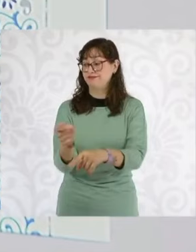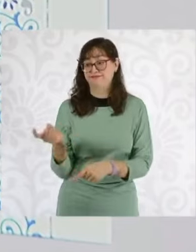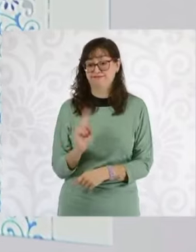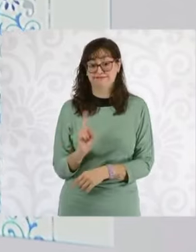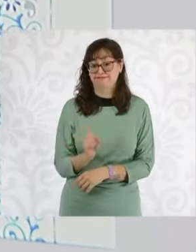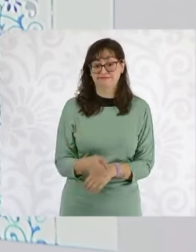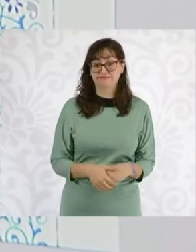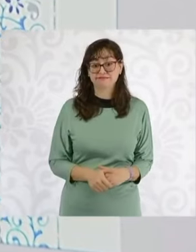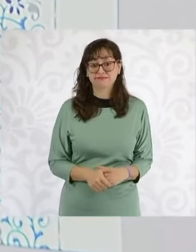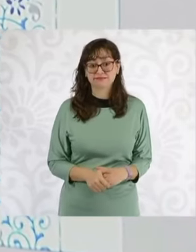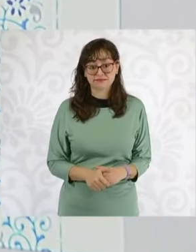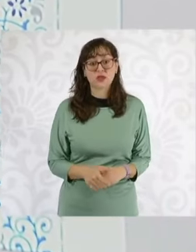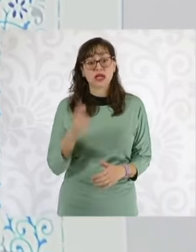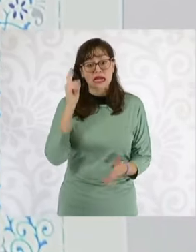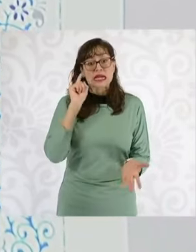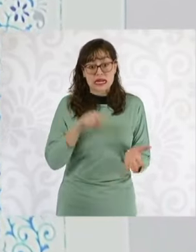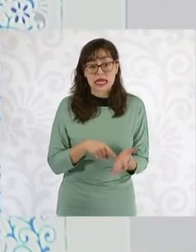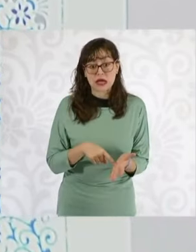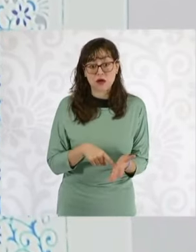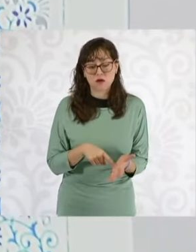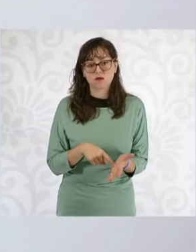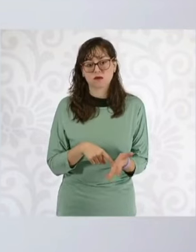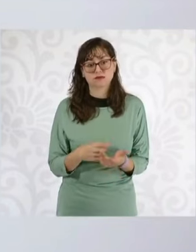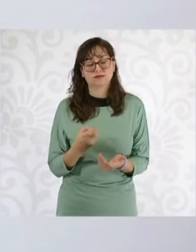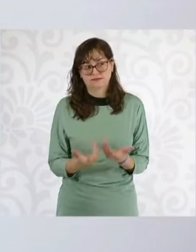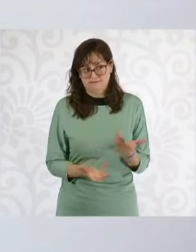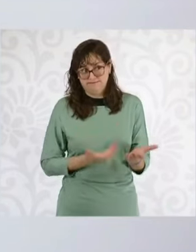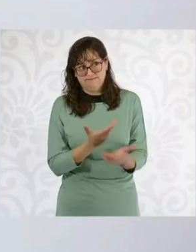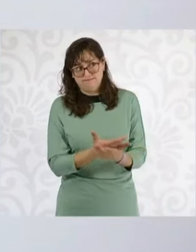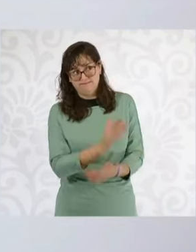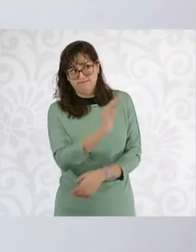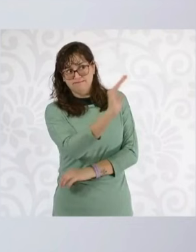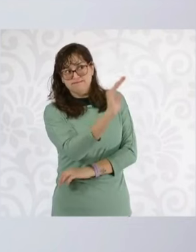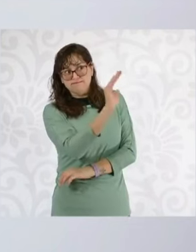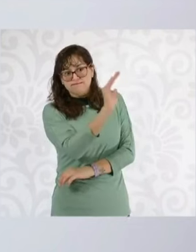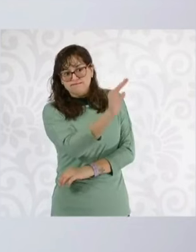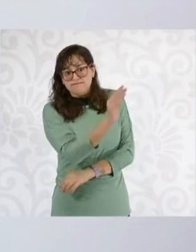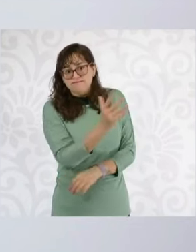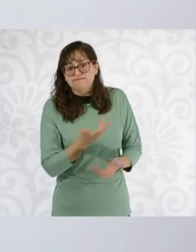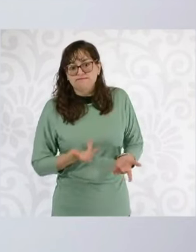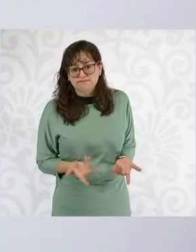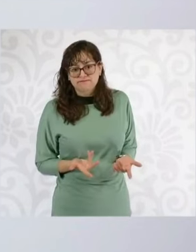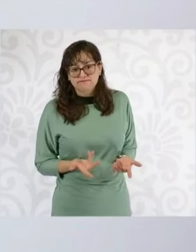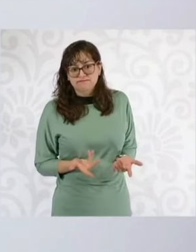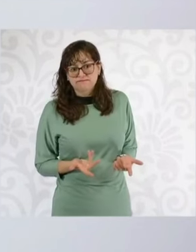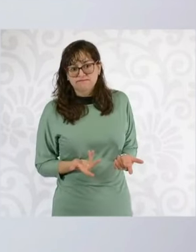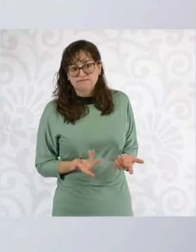Entonces, yo creo que es parte de lo que estamos planteando. No es